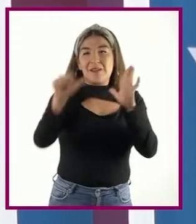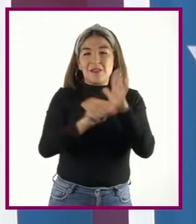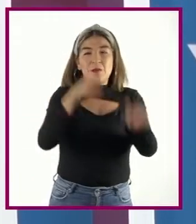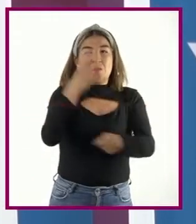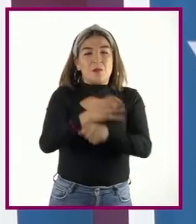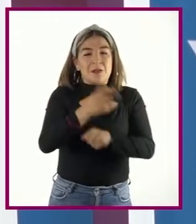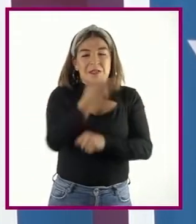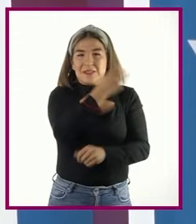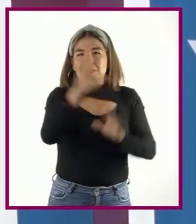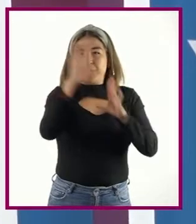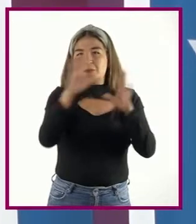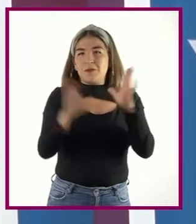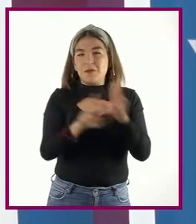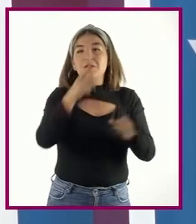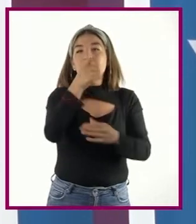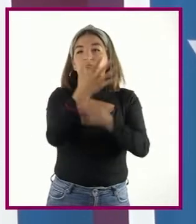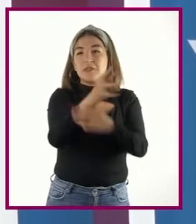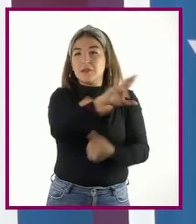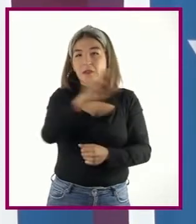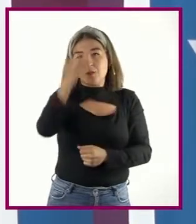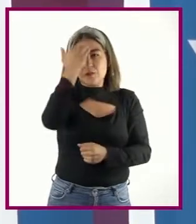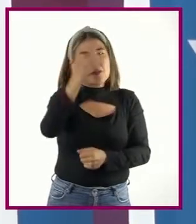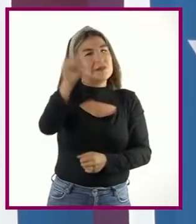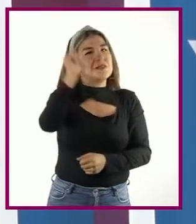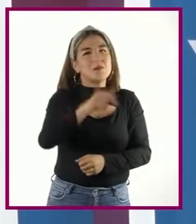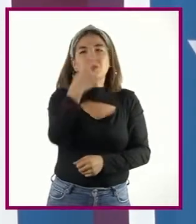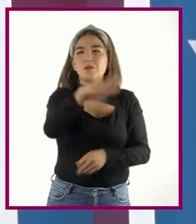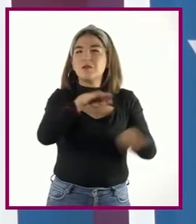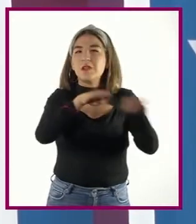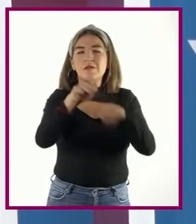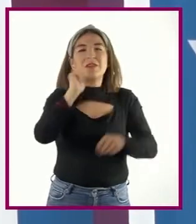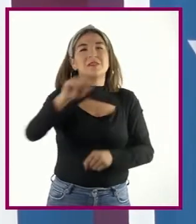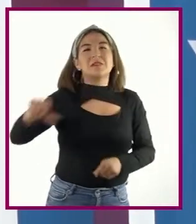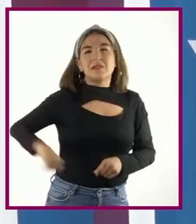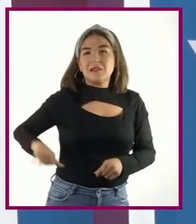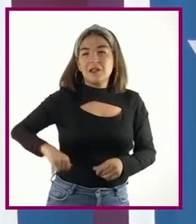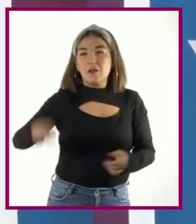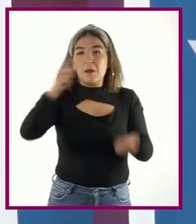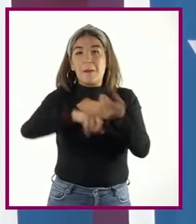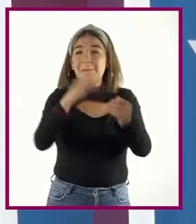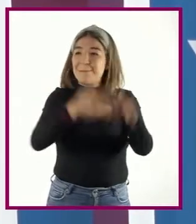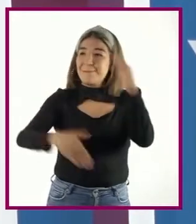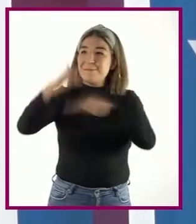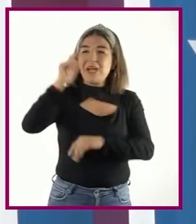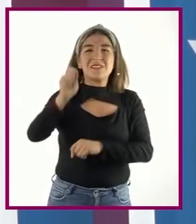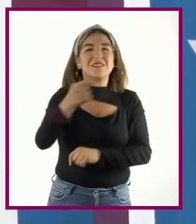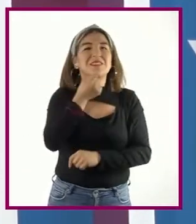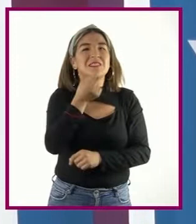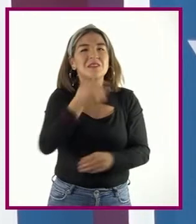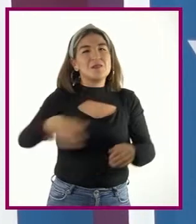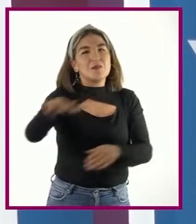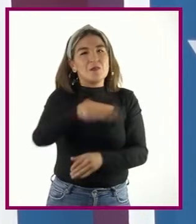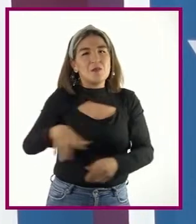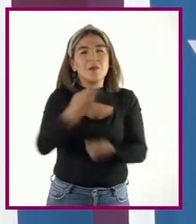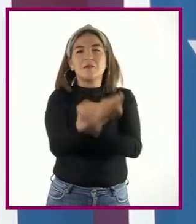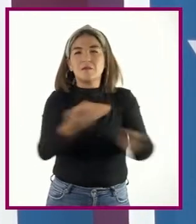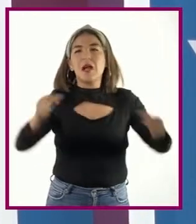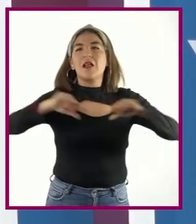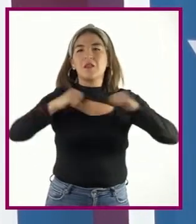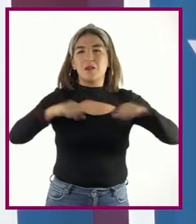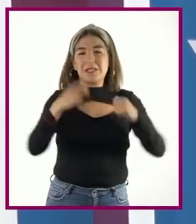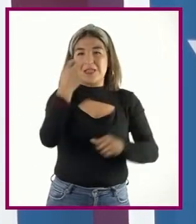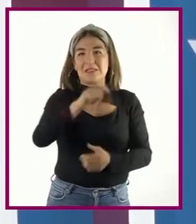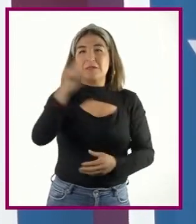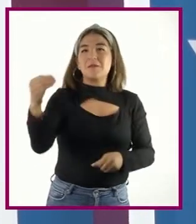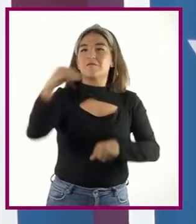de la Constitución, se debe reconocer siempre el principio del interés superior de la niñez en todas las situaciones de aplicación de